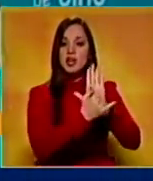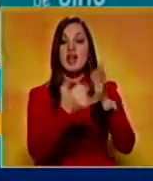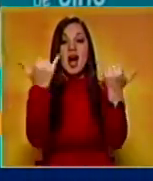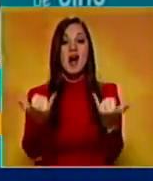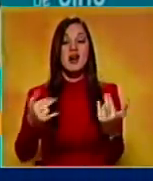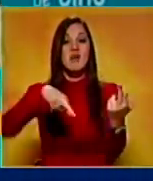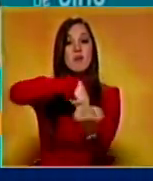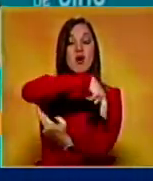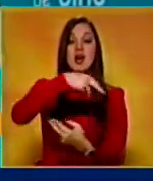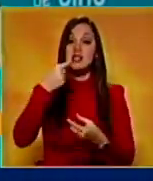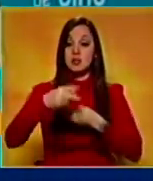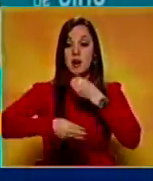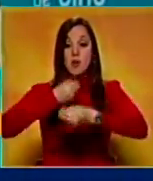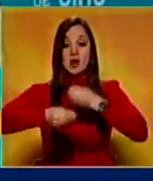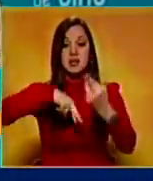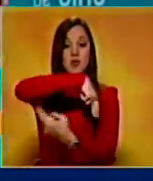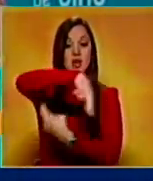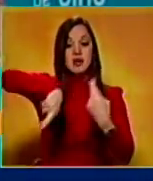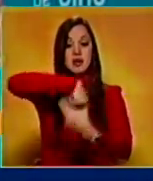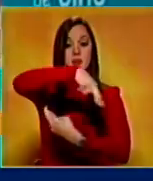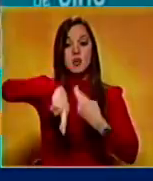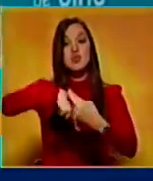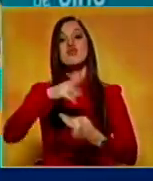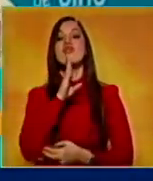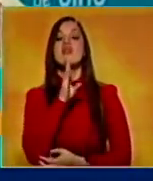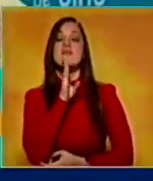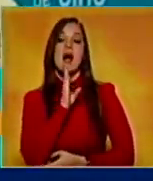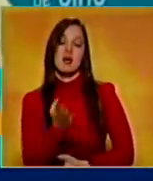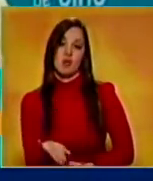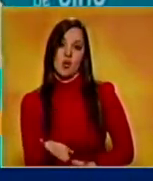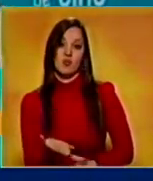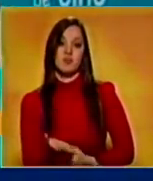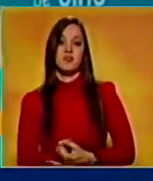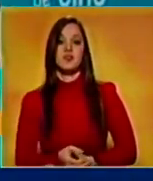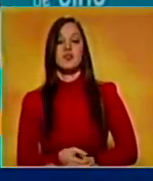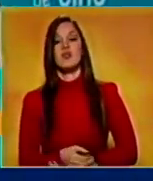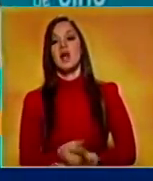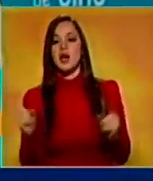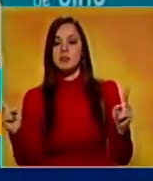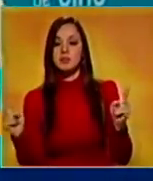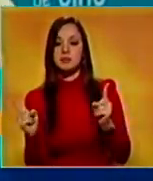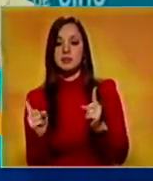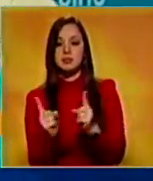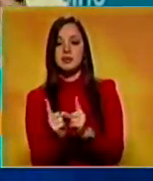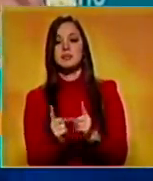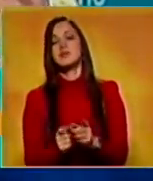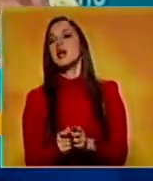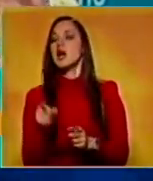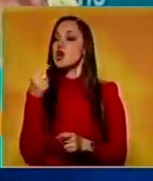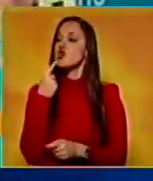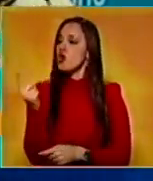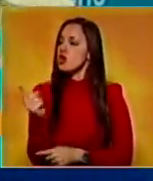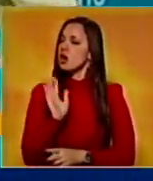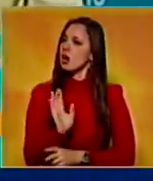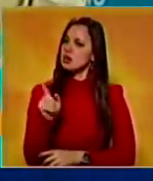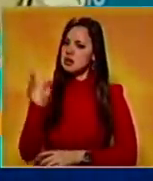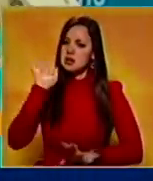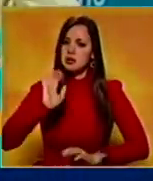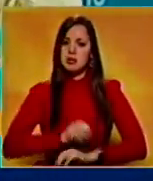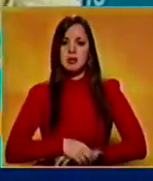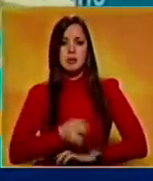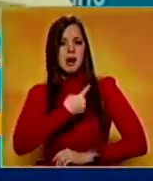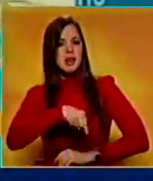revolución bancaria en el sistema público y simplificar. Yo le dije, en vez de tener